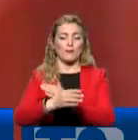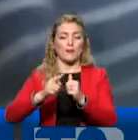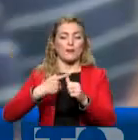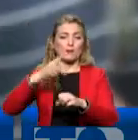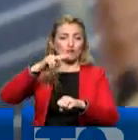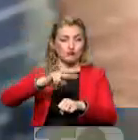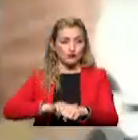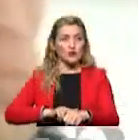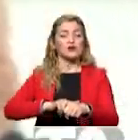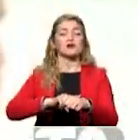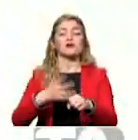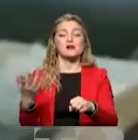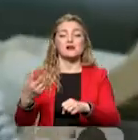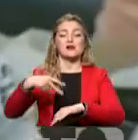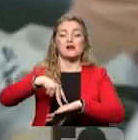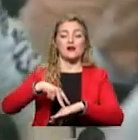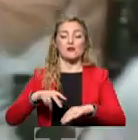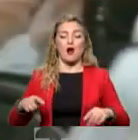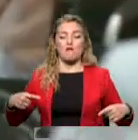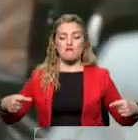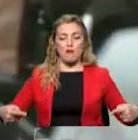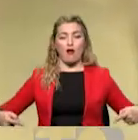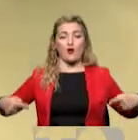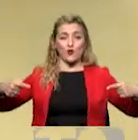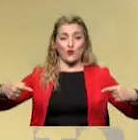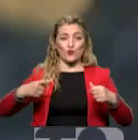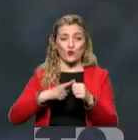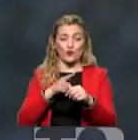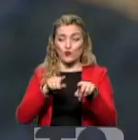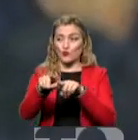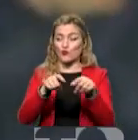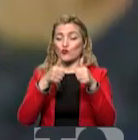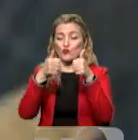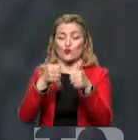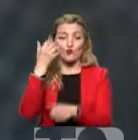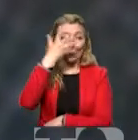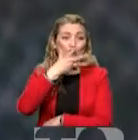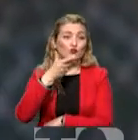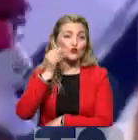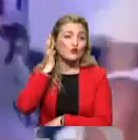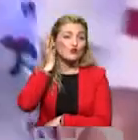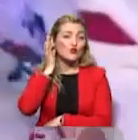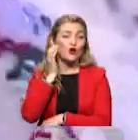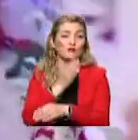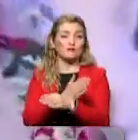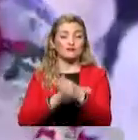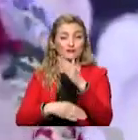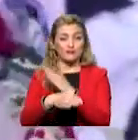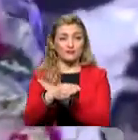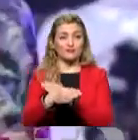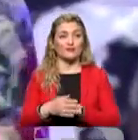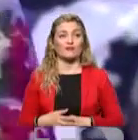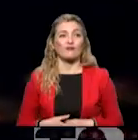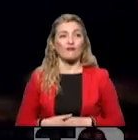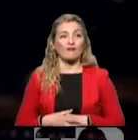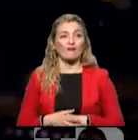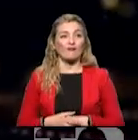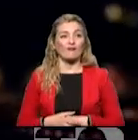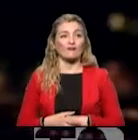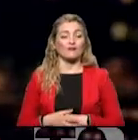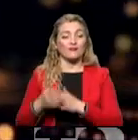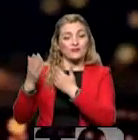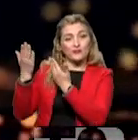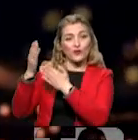primera vez a una tarima para desfilar en el primer certamen de belleza para mujeres en silla de ruedas. El Miss